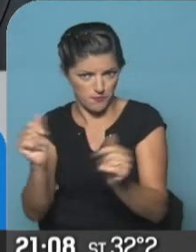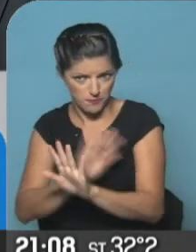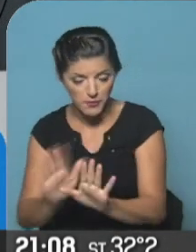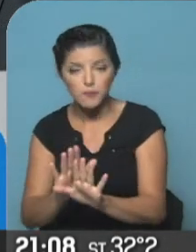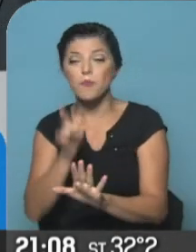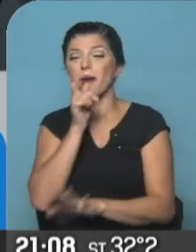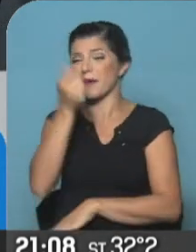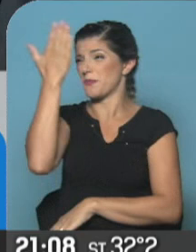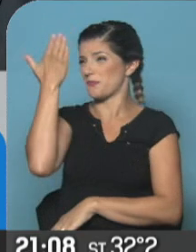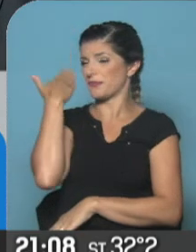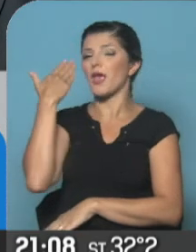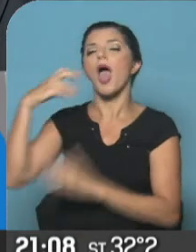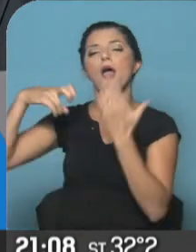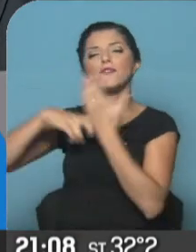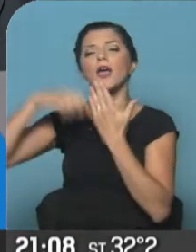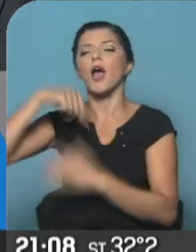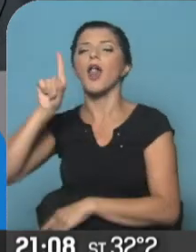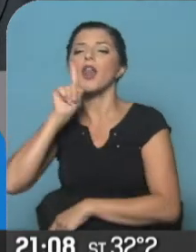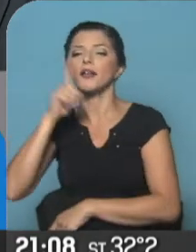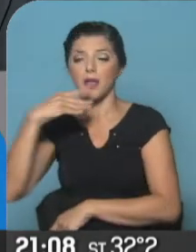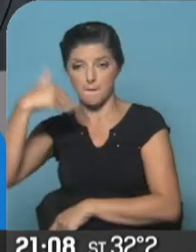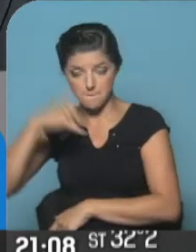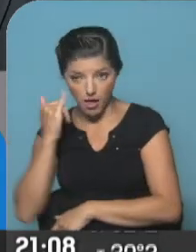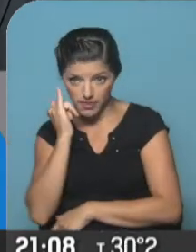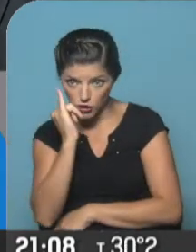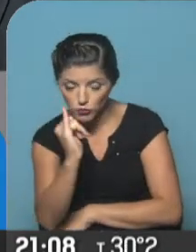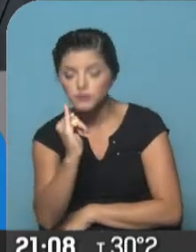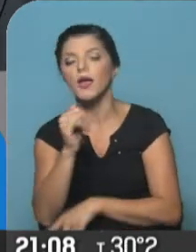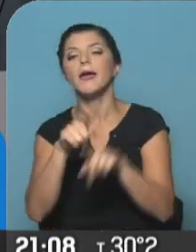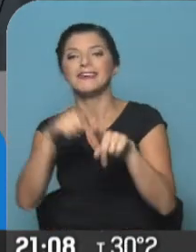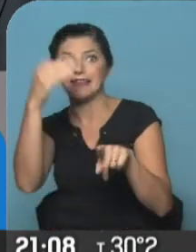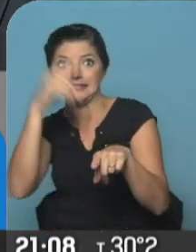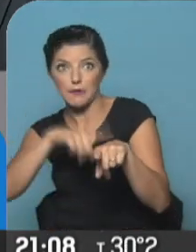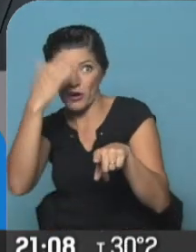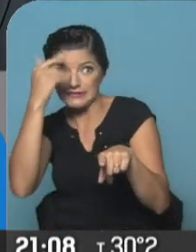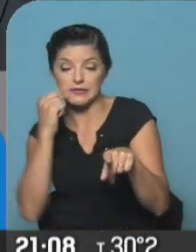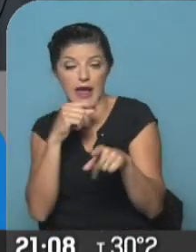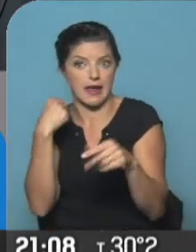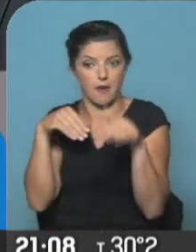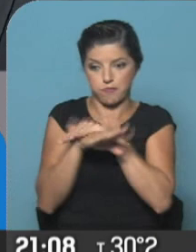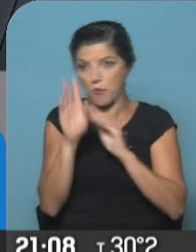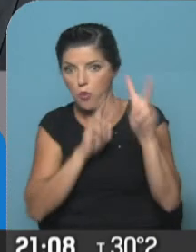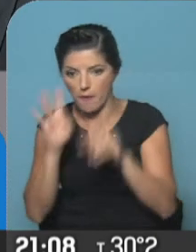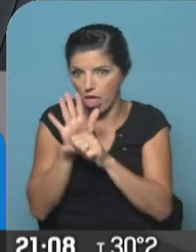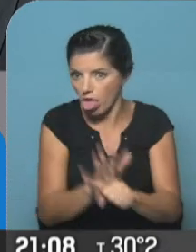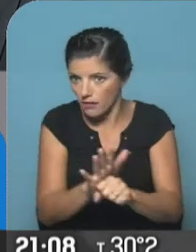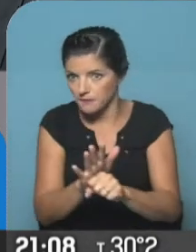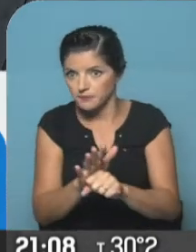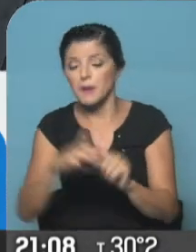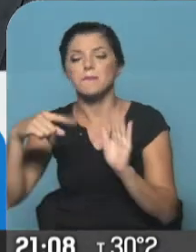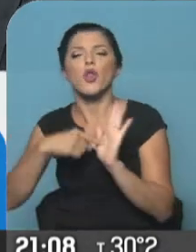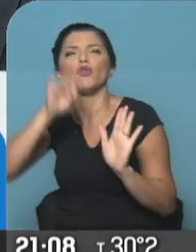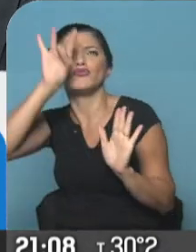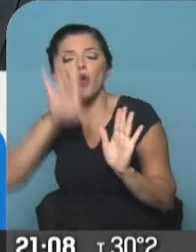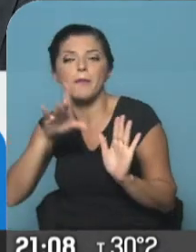denuncia del fiscal Nisman, que en tal solo 15 días la quisieron dejar como desechada. Y fue la DAIA, la única institución